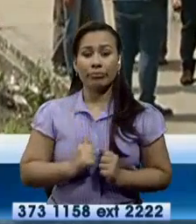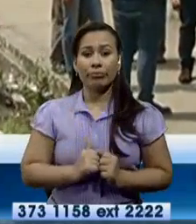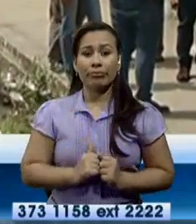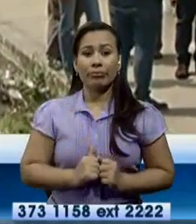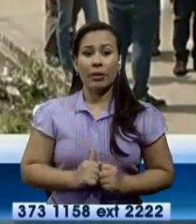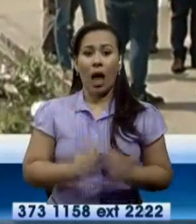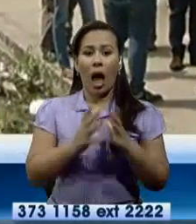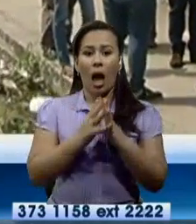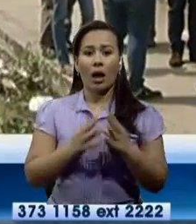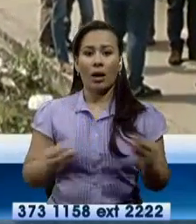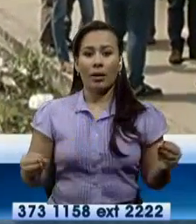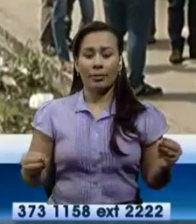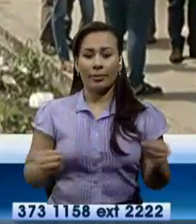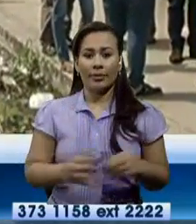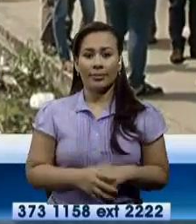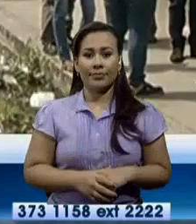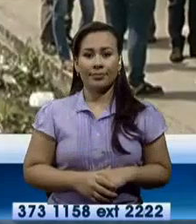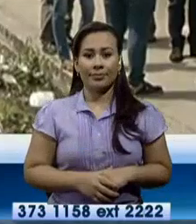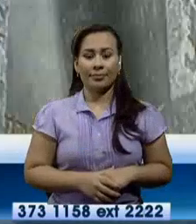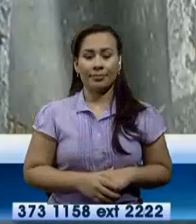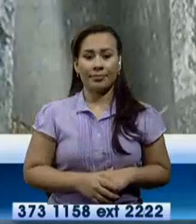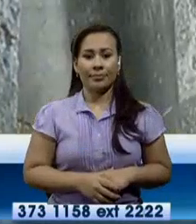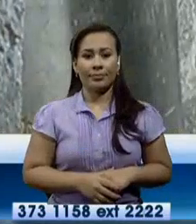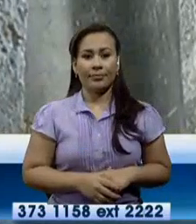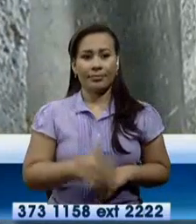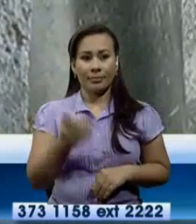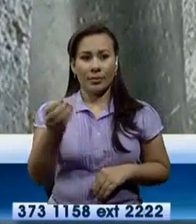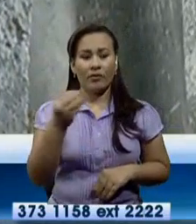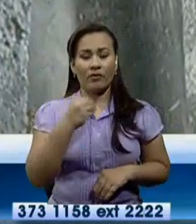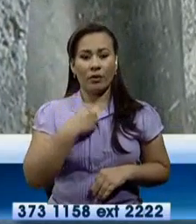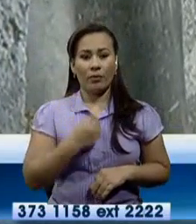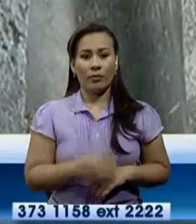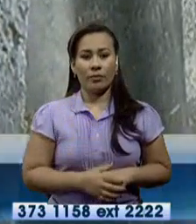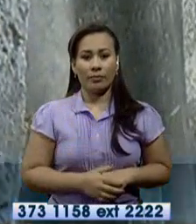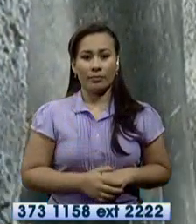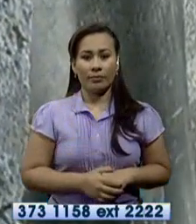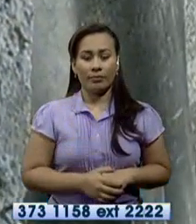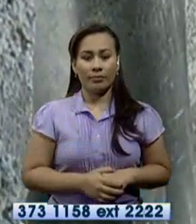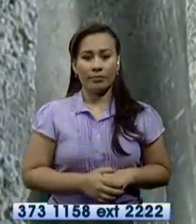por acabarse para los vecinos, informó Enrique Muñoz.